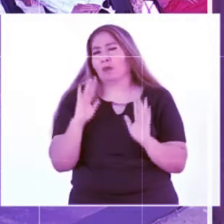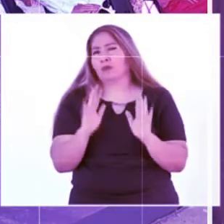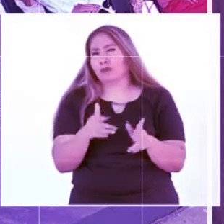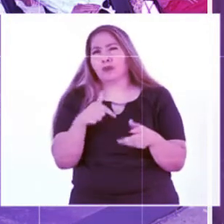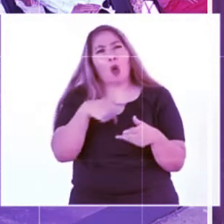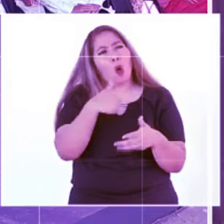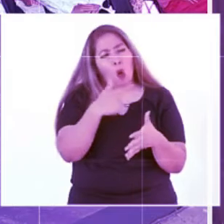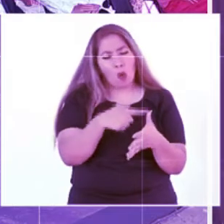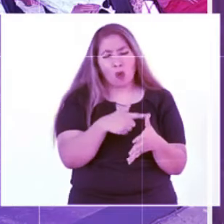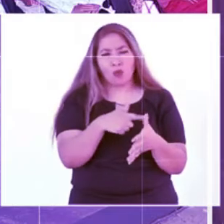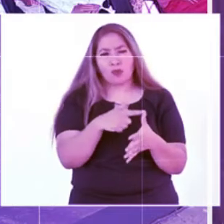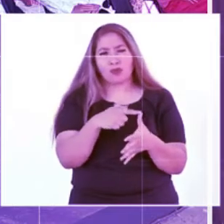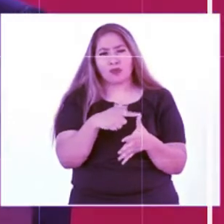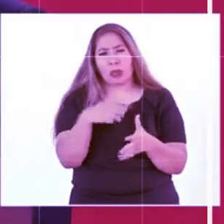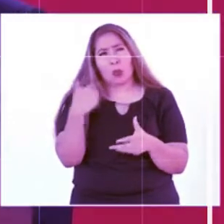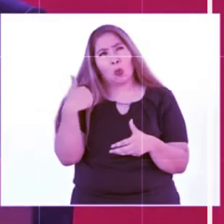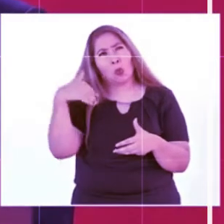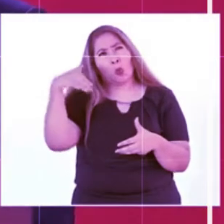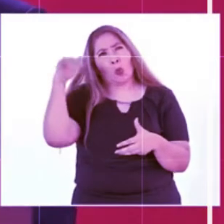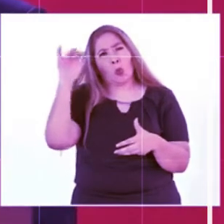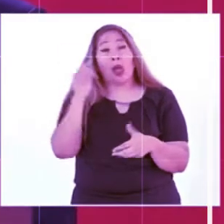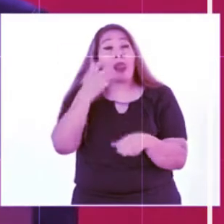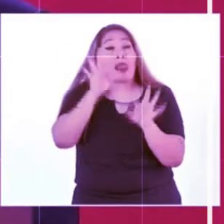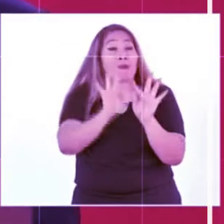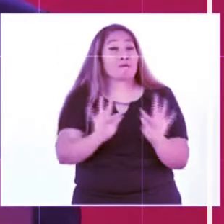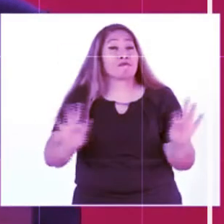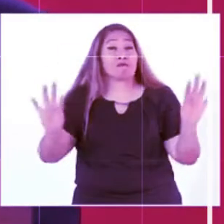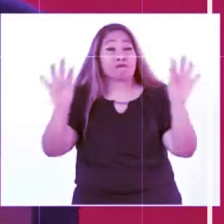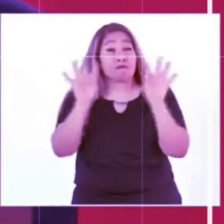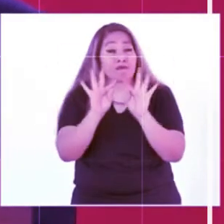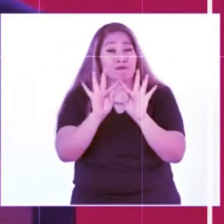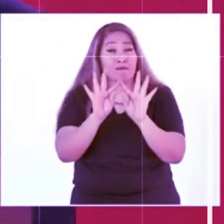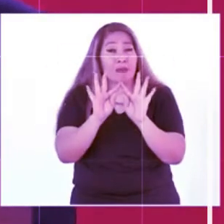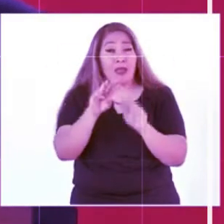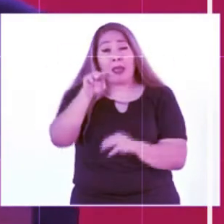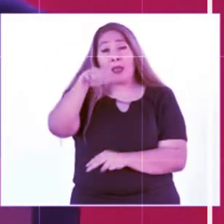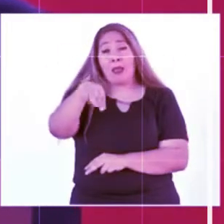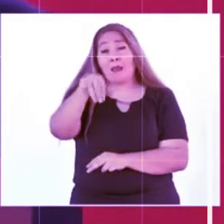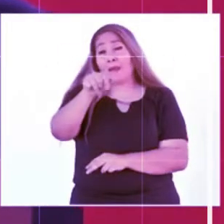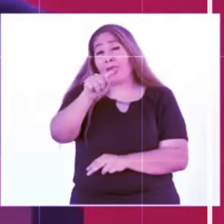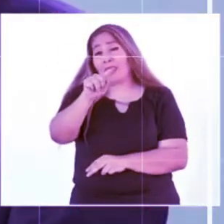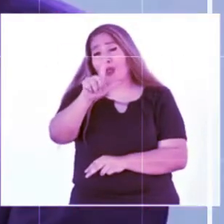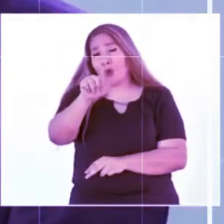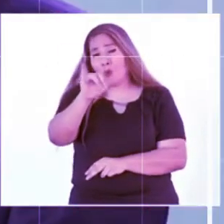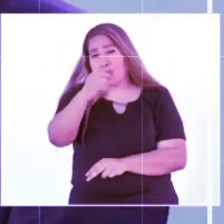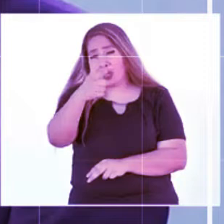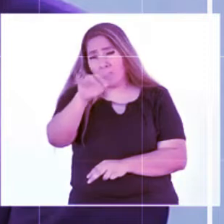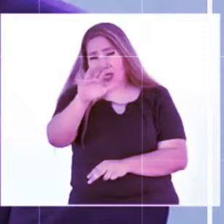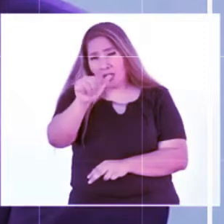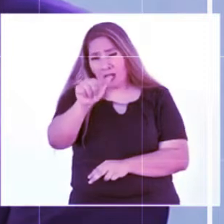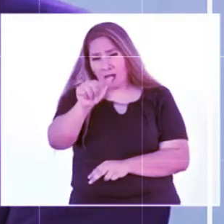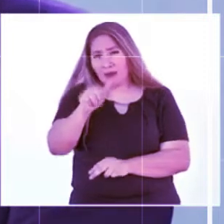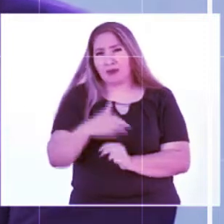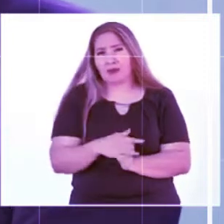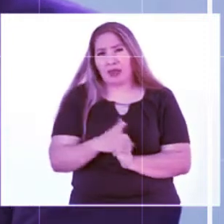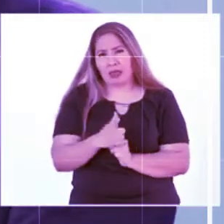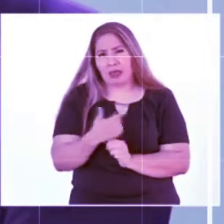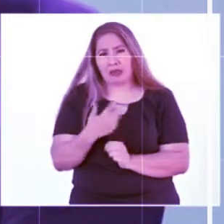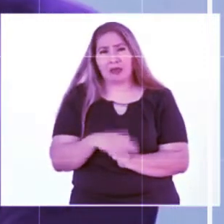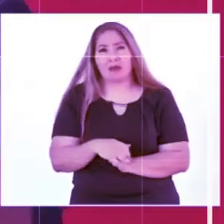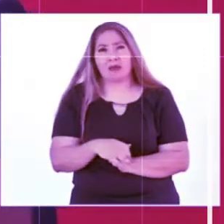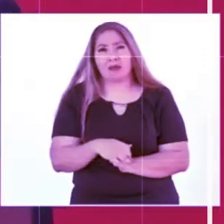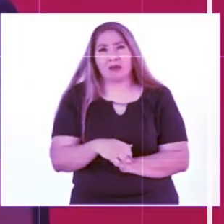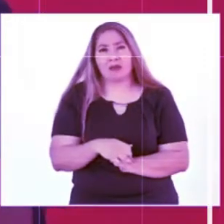también la que en ese momento era la principal metalúrgica del país y de la cual era